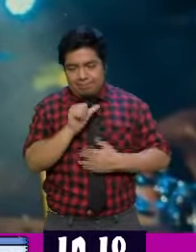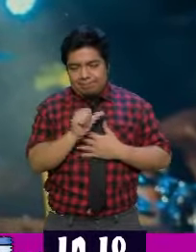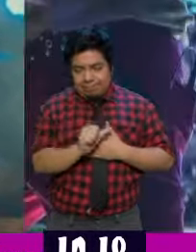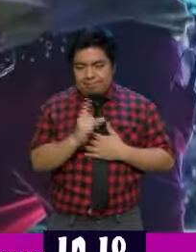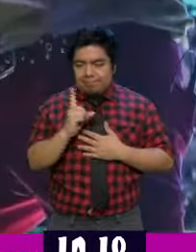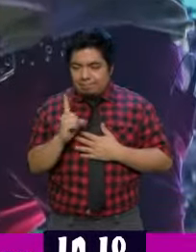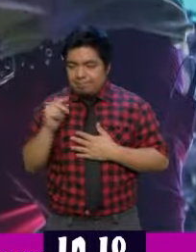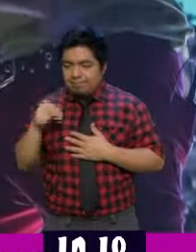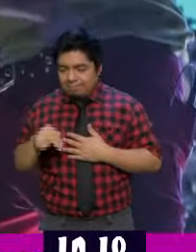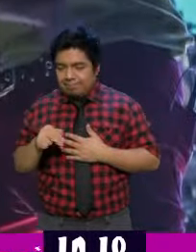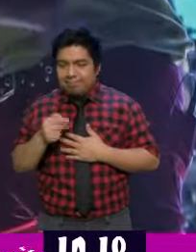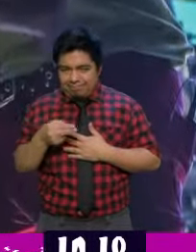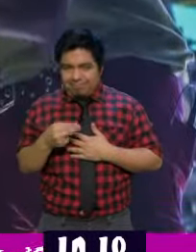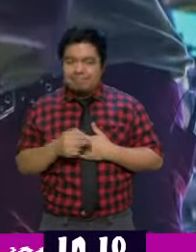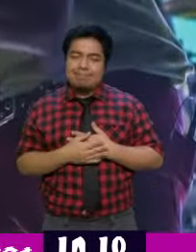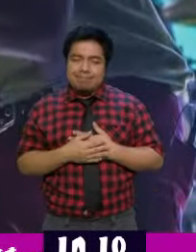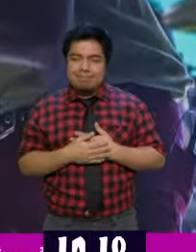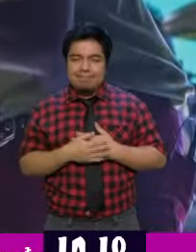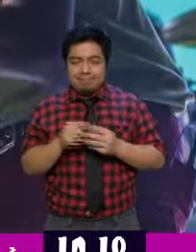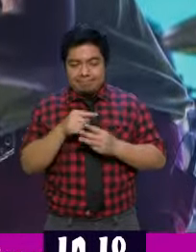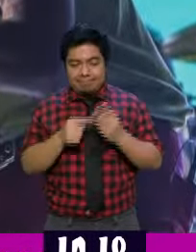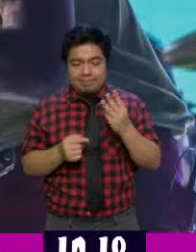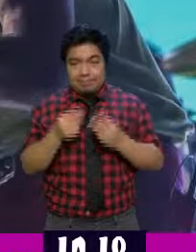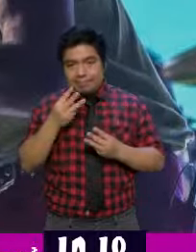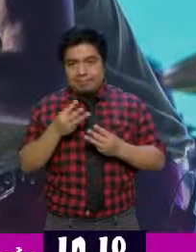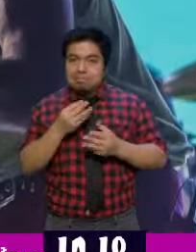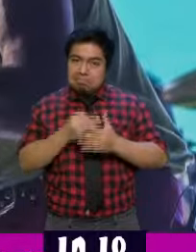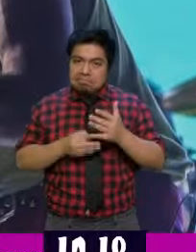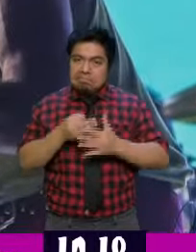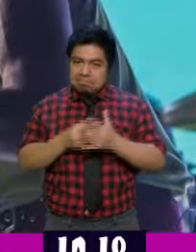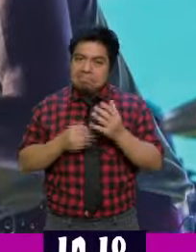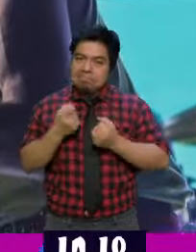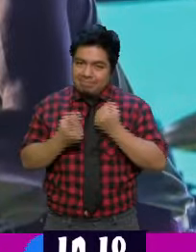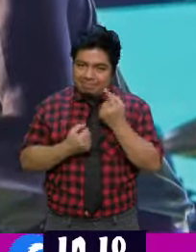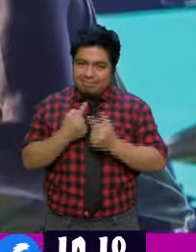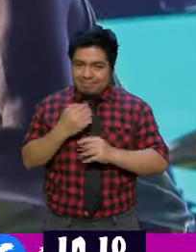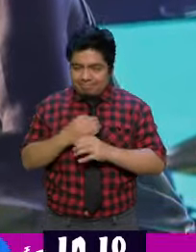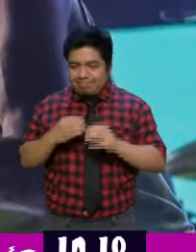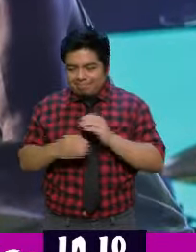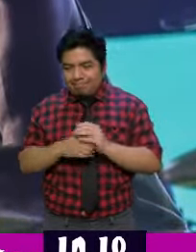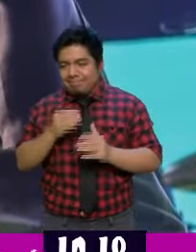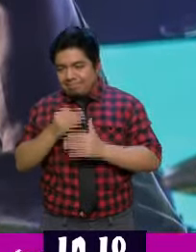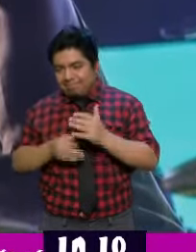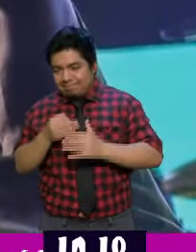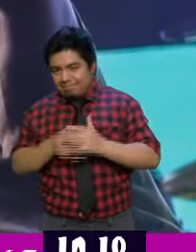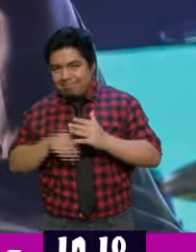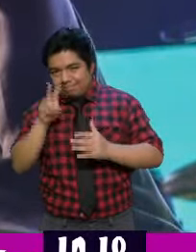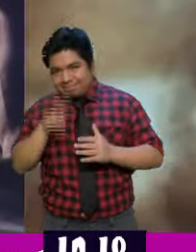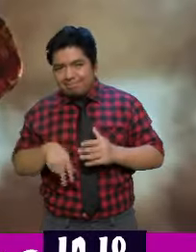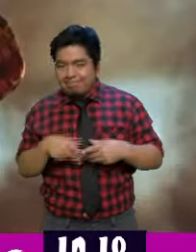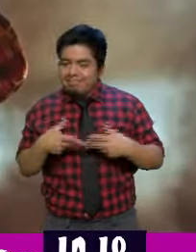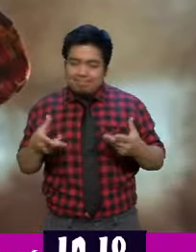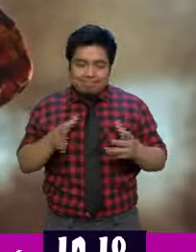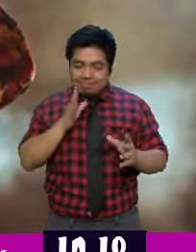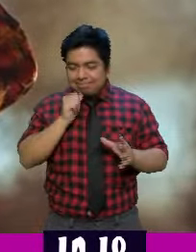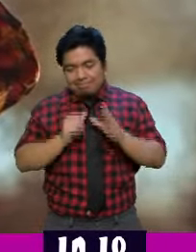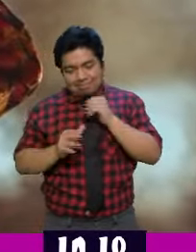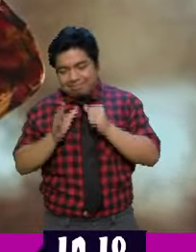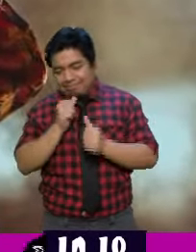ADN. Y estoy seguro que con esos tres tampoco alcanzó. Yo creo que se quedaron muchas cosas fuera, ¿no? Nos quedamos más letras para